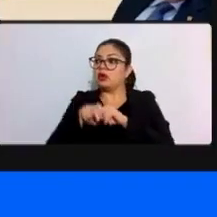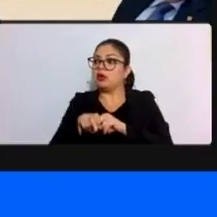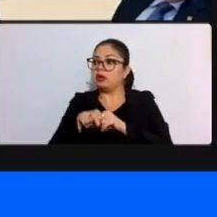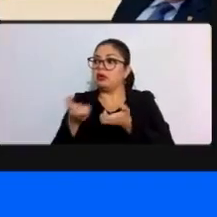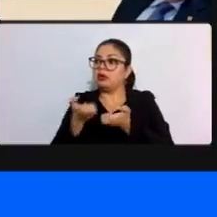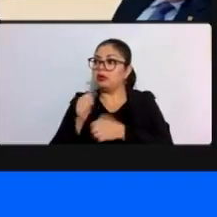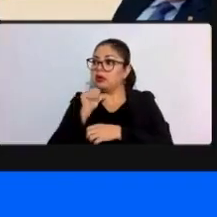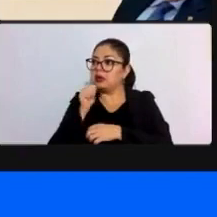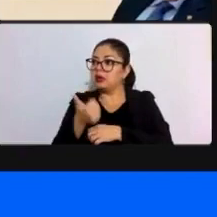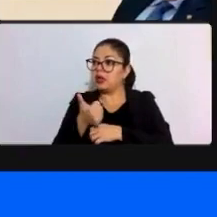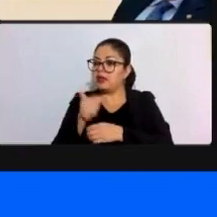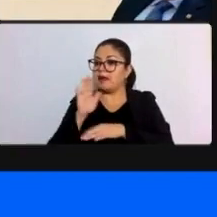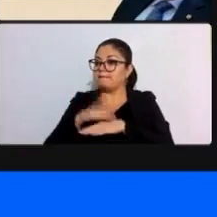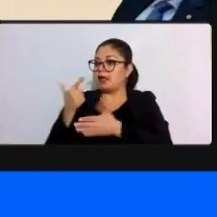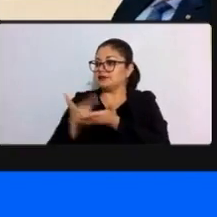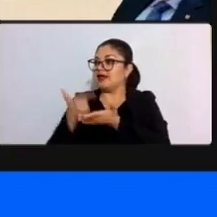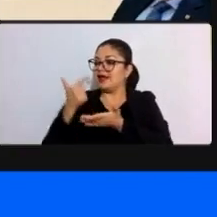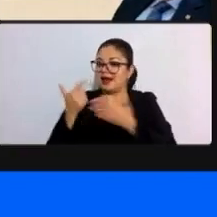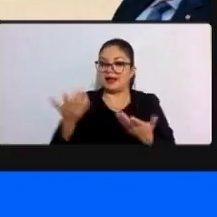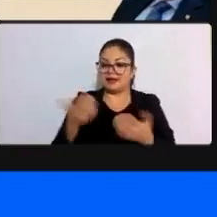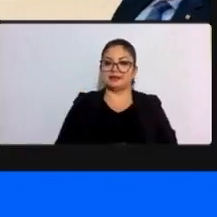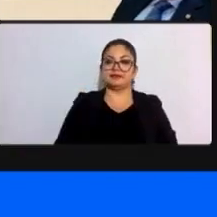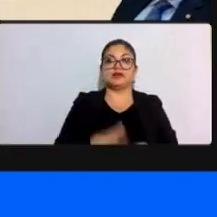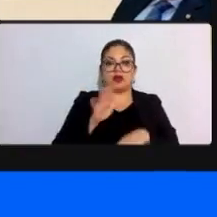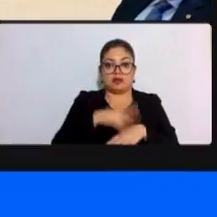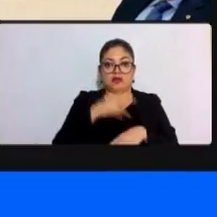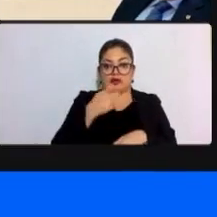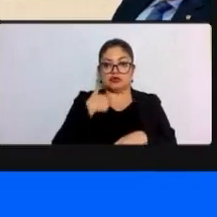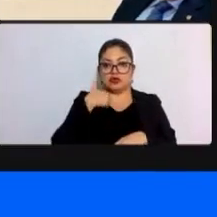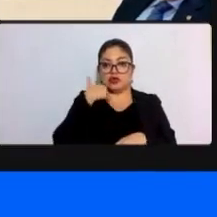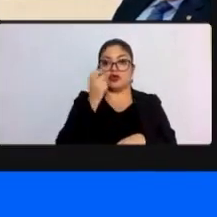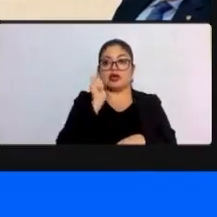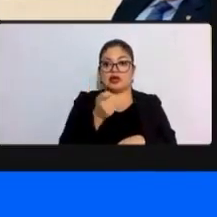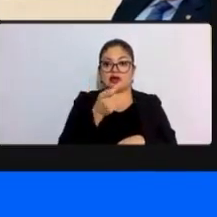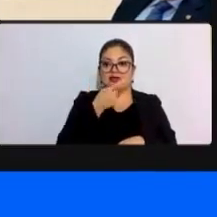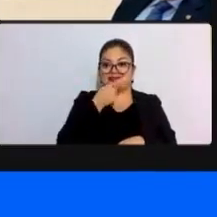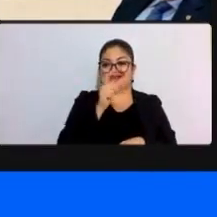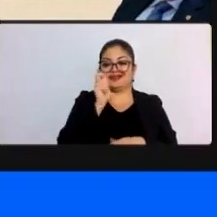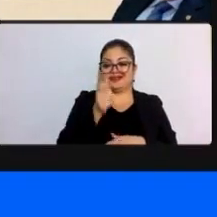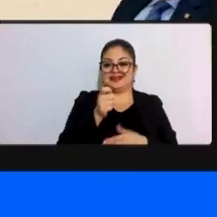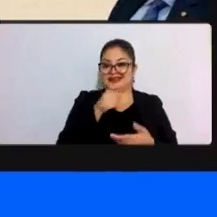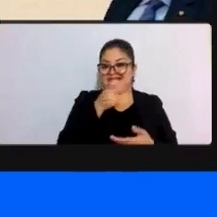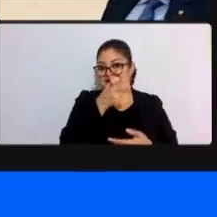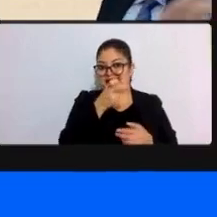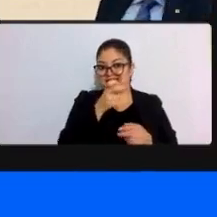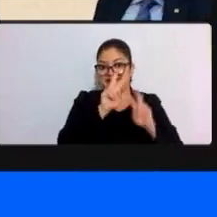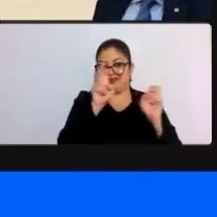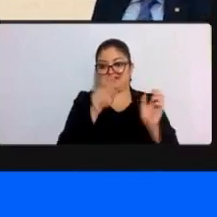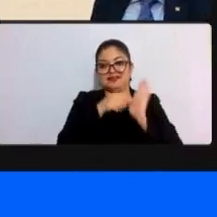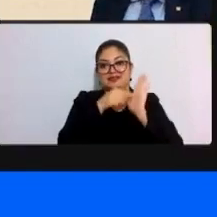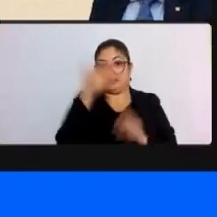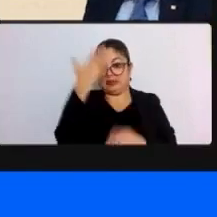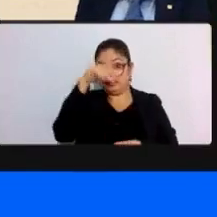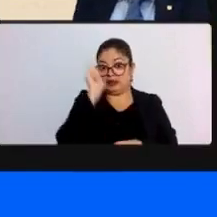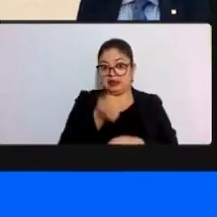Bueno, con esto me gustaría dejar también este mensaje, que hacer cualquier actividad física, como ya vimos, no necesita ser